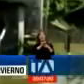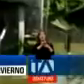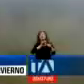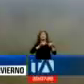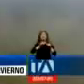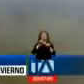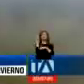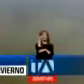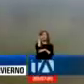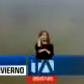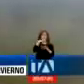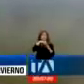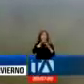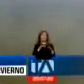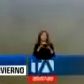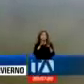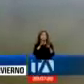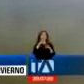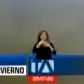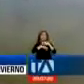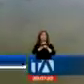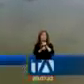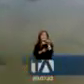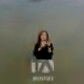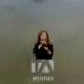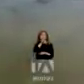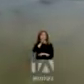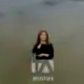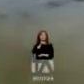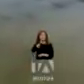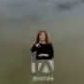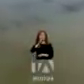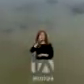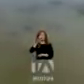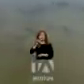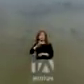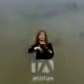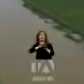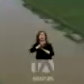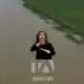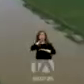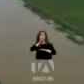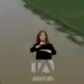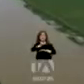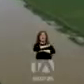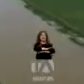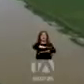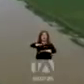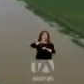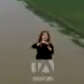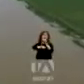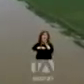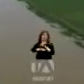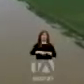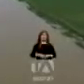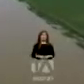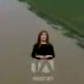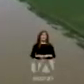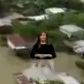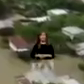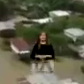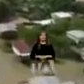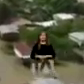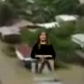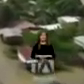Los Ríos hay un total de 3.200 personas y más de 4.000 hectáreas de cultivos afectados. Martín